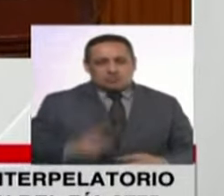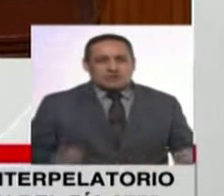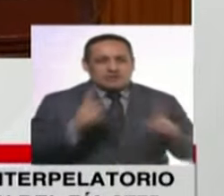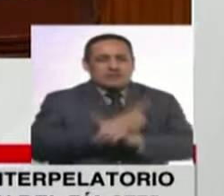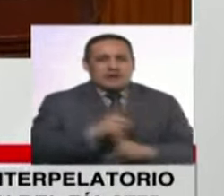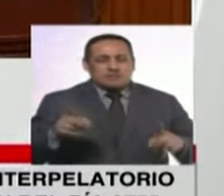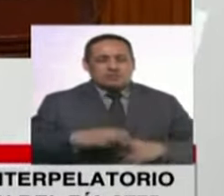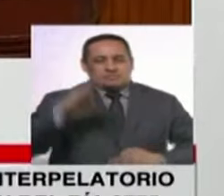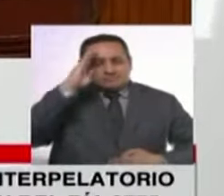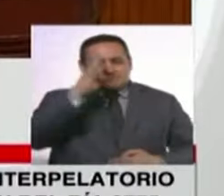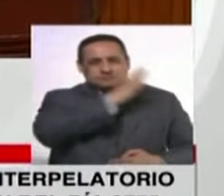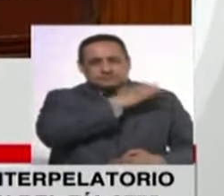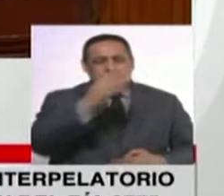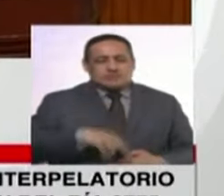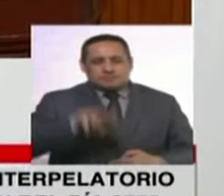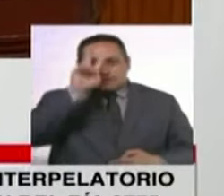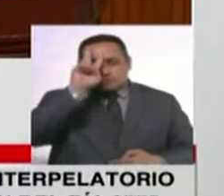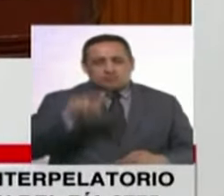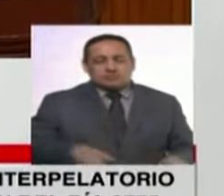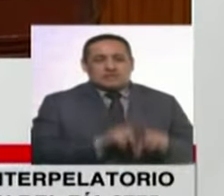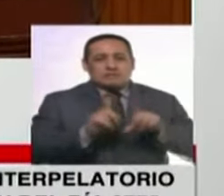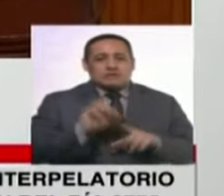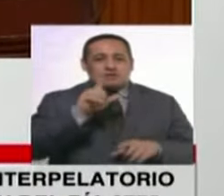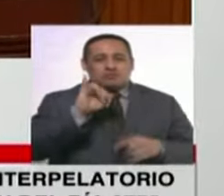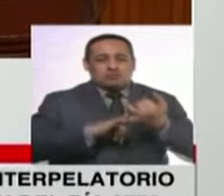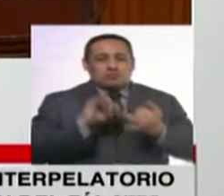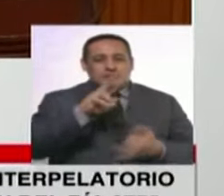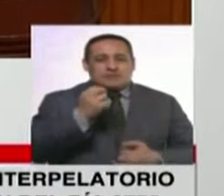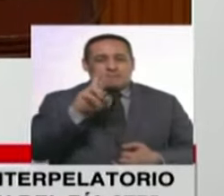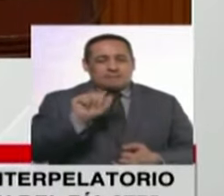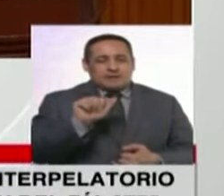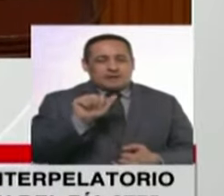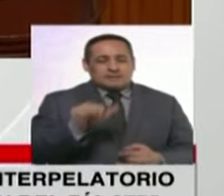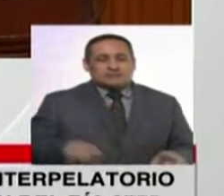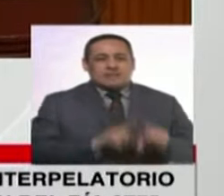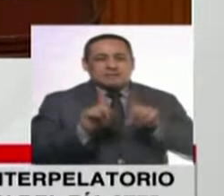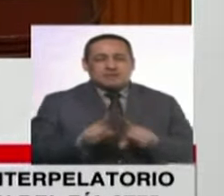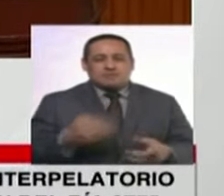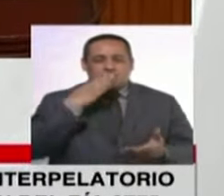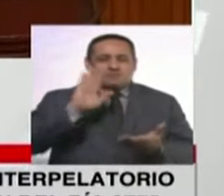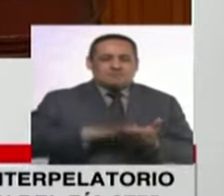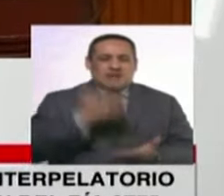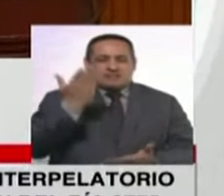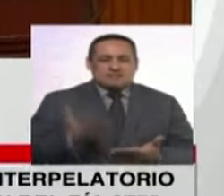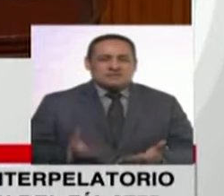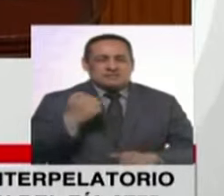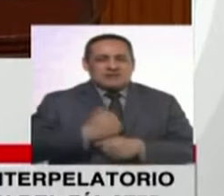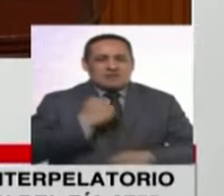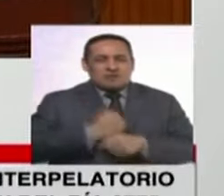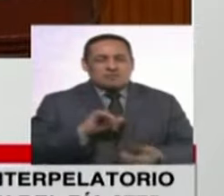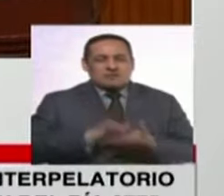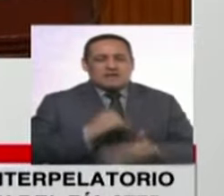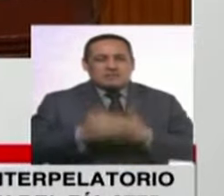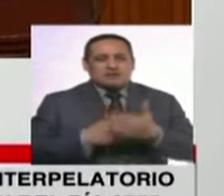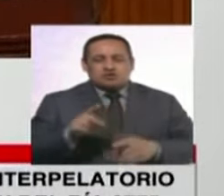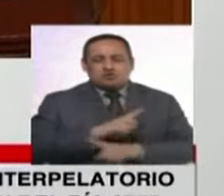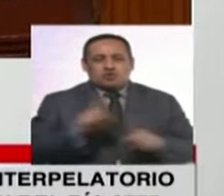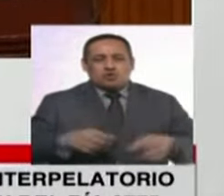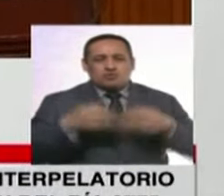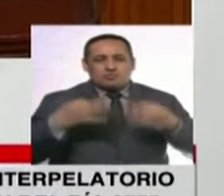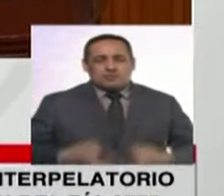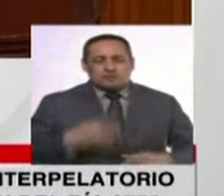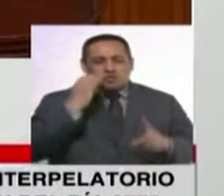del comandante general de la Policía Nacional del Perú Luis Vera llerena por el bajo desempeño que había tenido al no estar cumpliendo